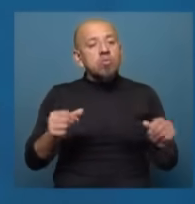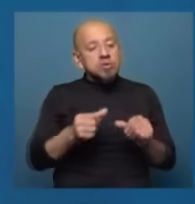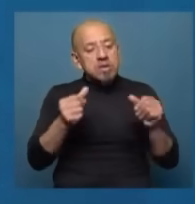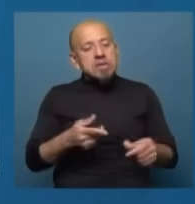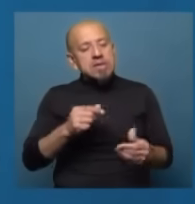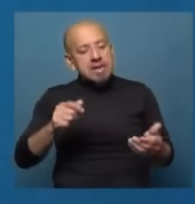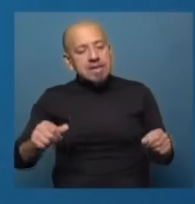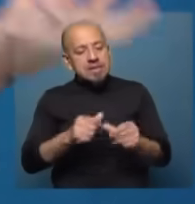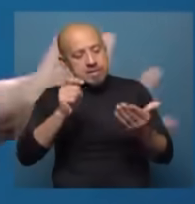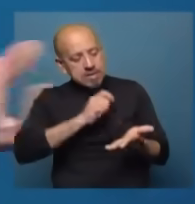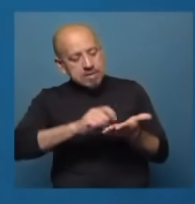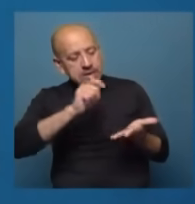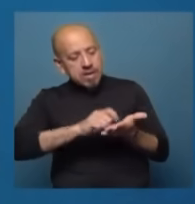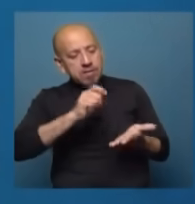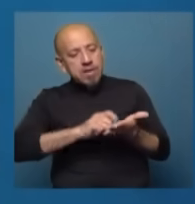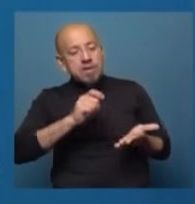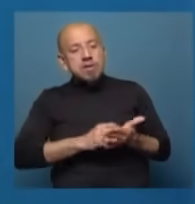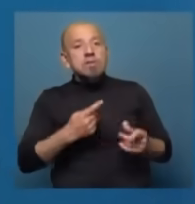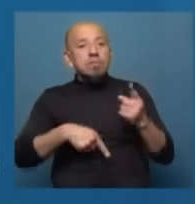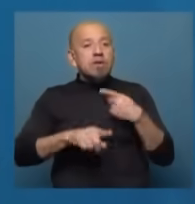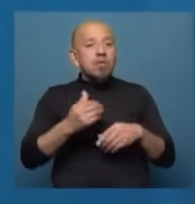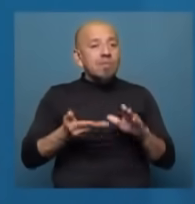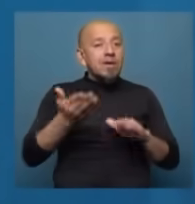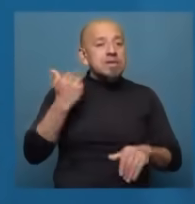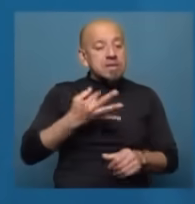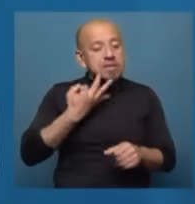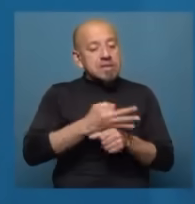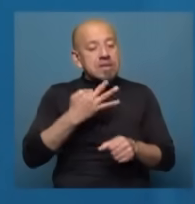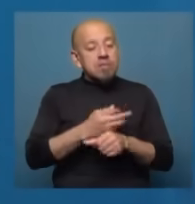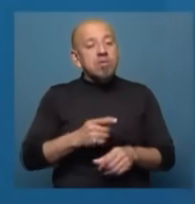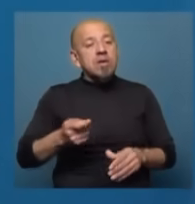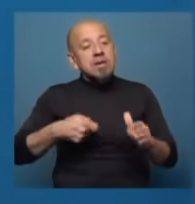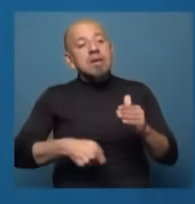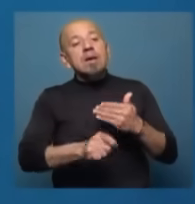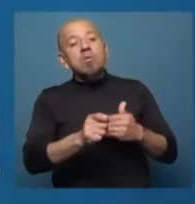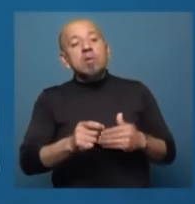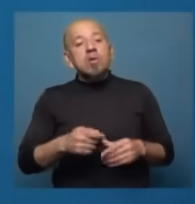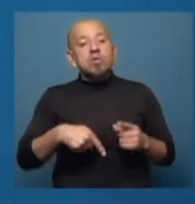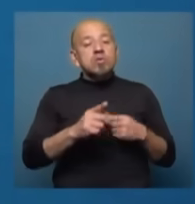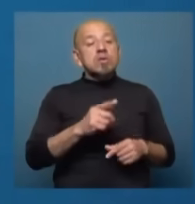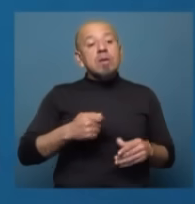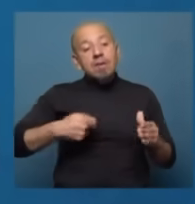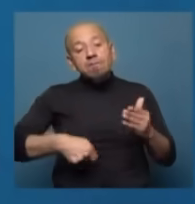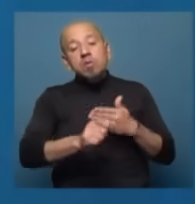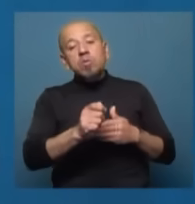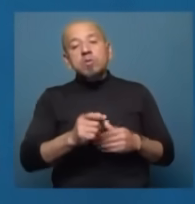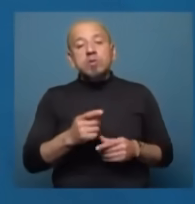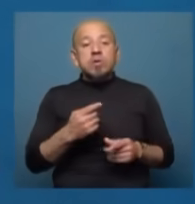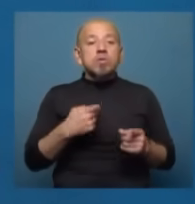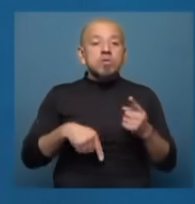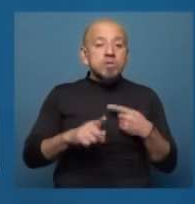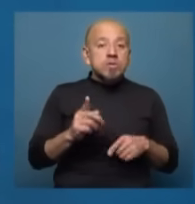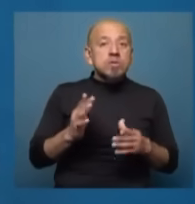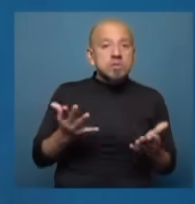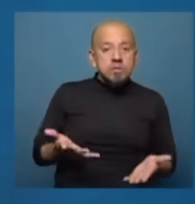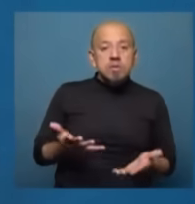hacer escritos de otras actuaciones pero la especialidad es la litigación es ahí en el juicio en sí mismo entonces e el El